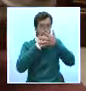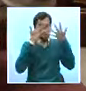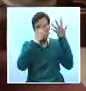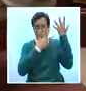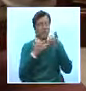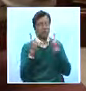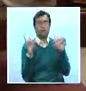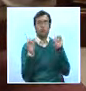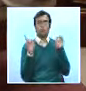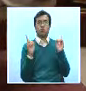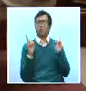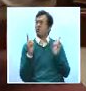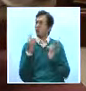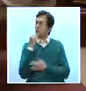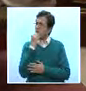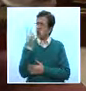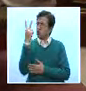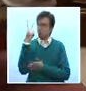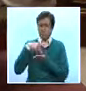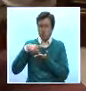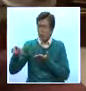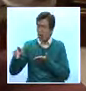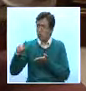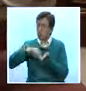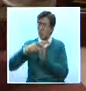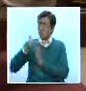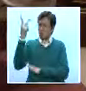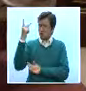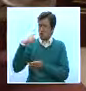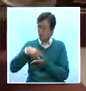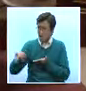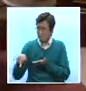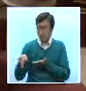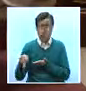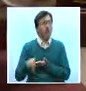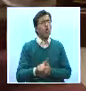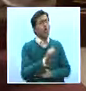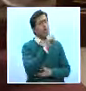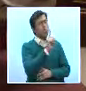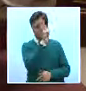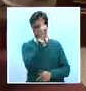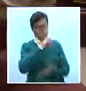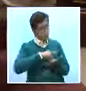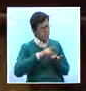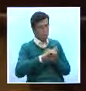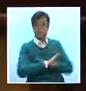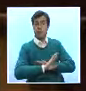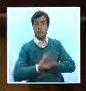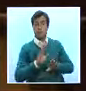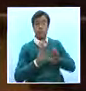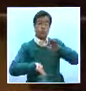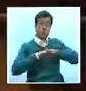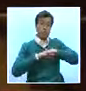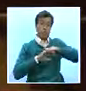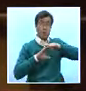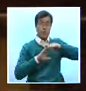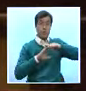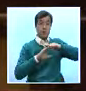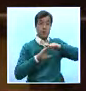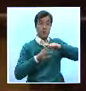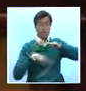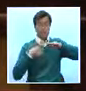entender mal. ¿Pero vienen a ser dos pagos o solamente uno? No, es un solo pago, sino que hasta cierto valor pago un valor fijo y sobre el exceso